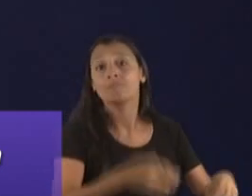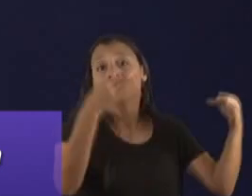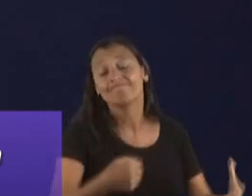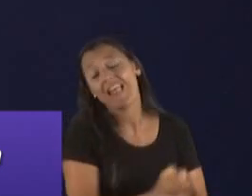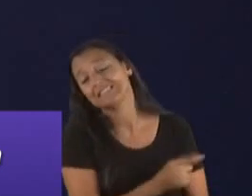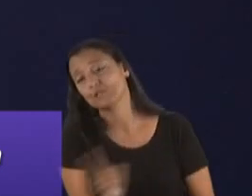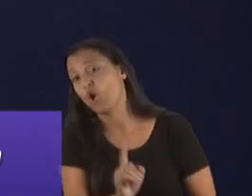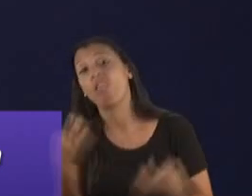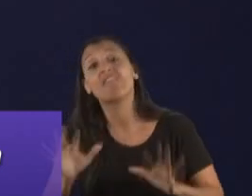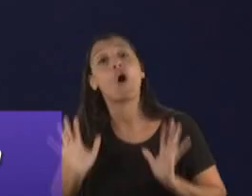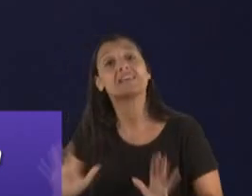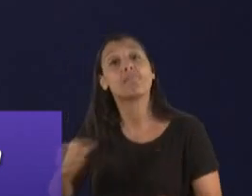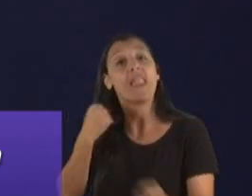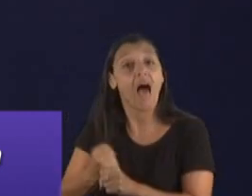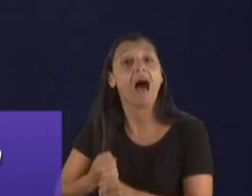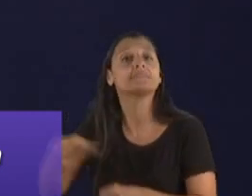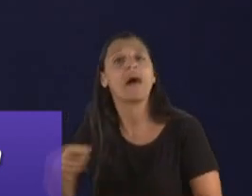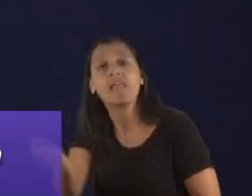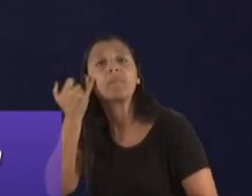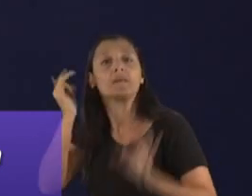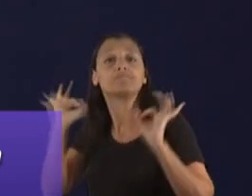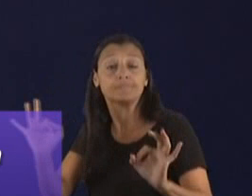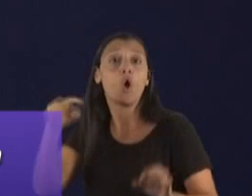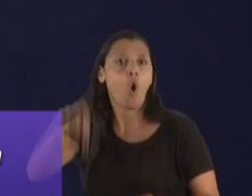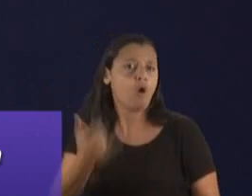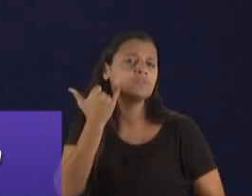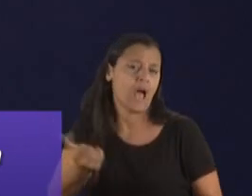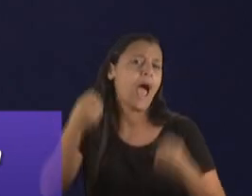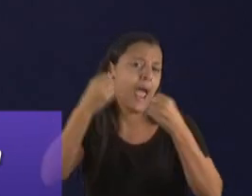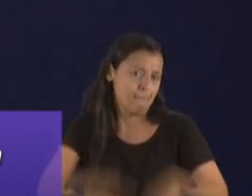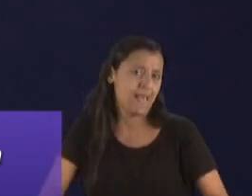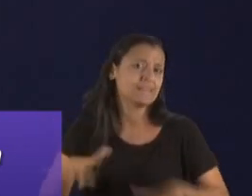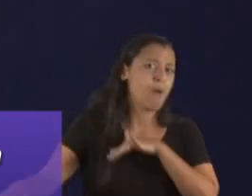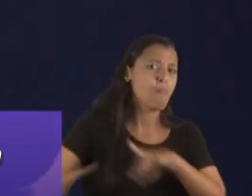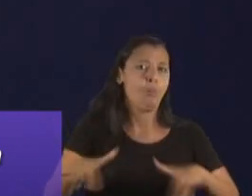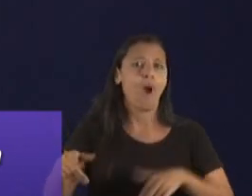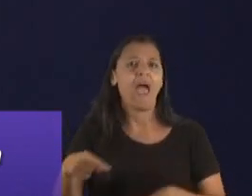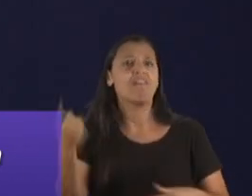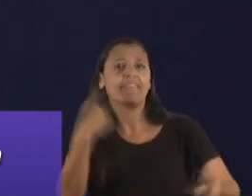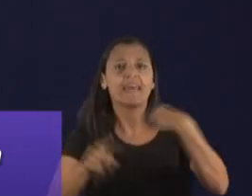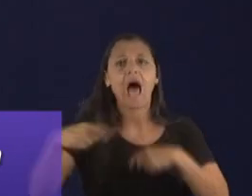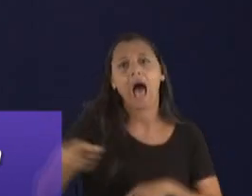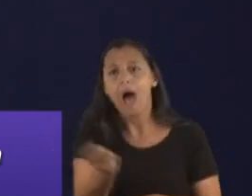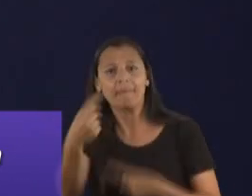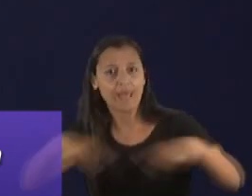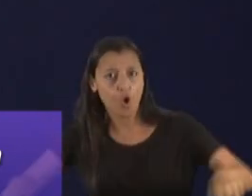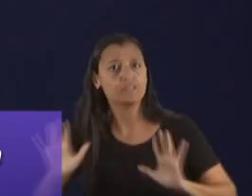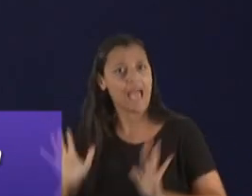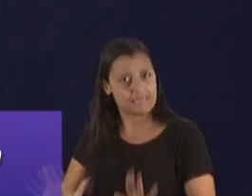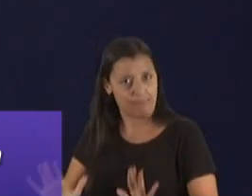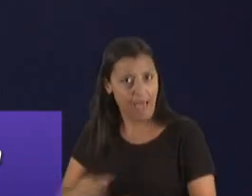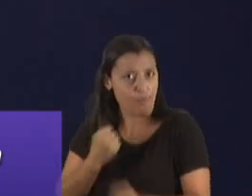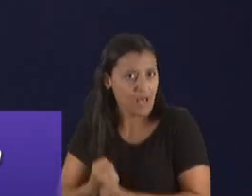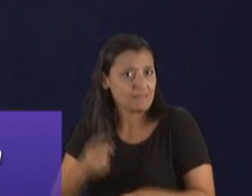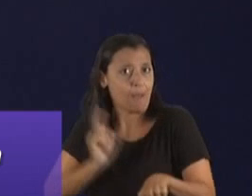a partir de hoy, si se quiere, empezamos con todas las actuaciones administrativas que haya que hacer. Si es entiendo